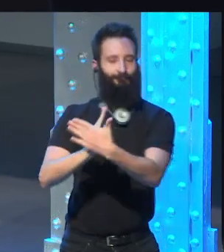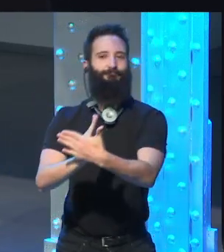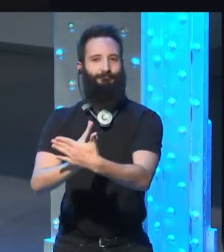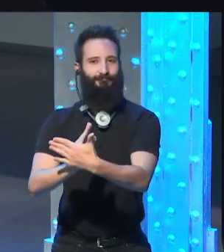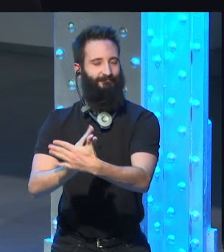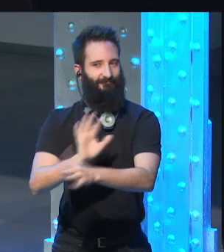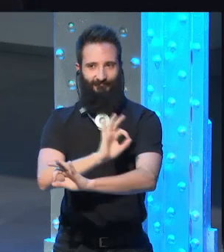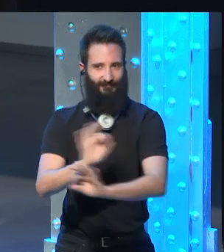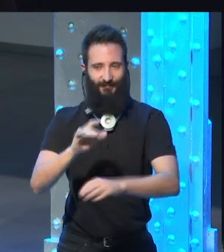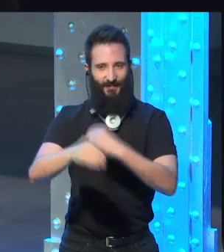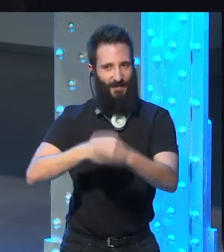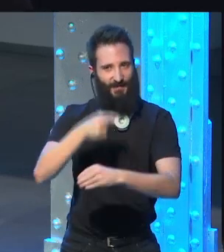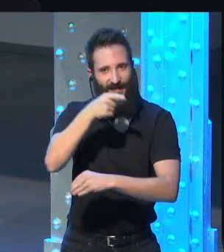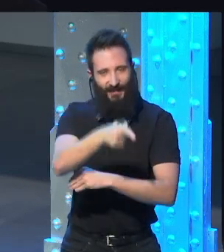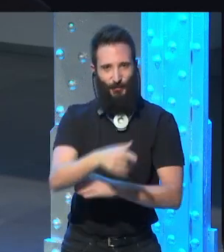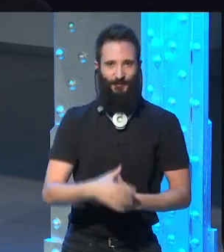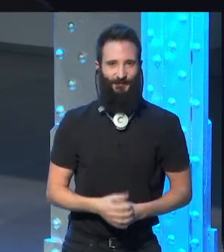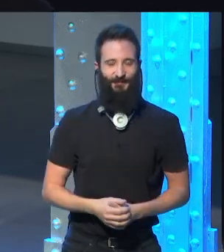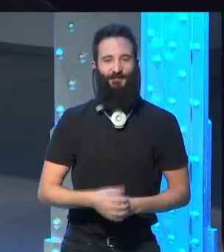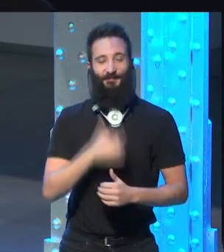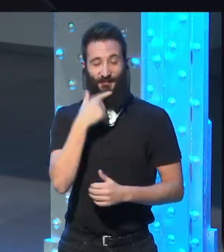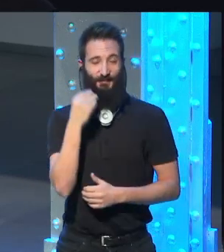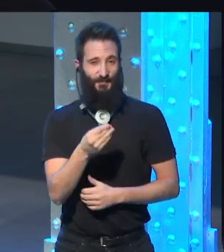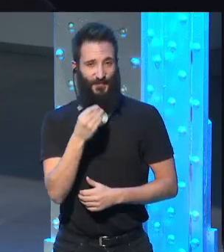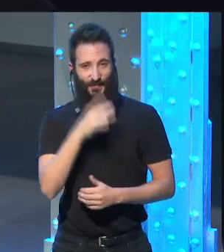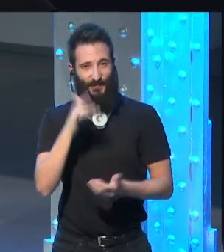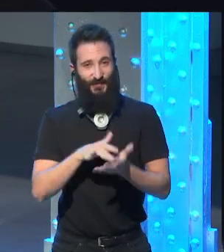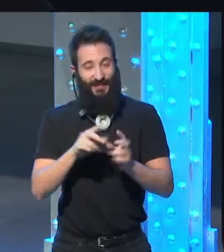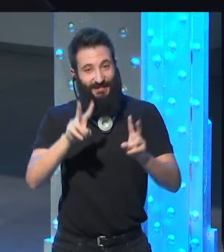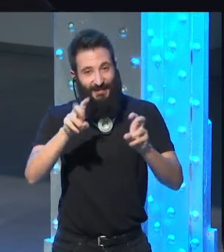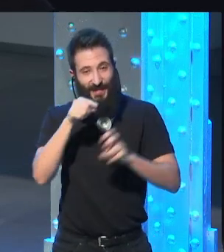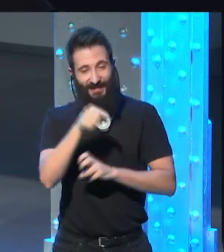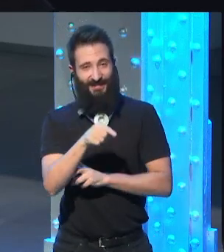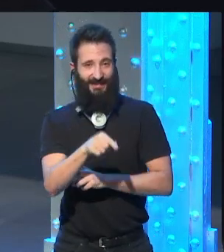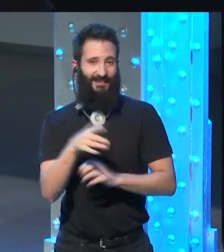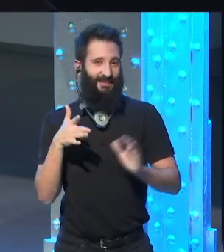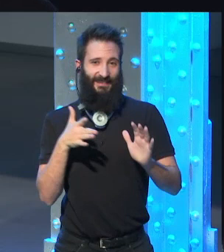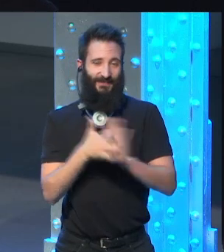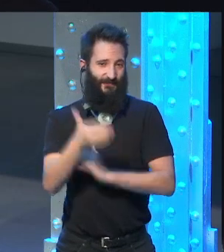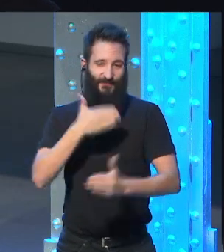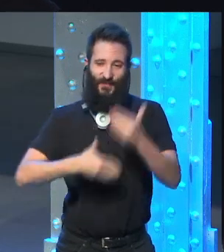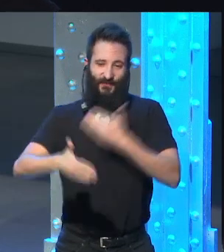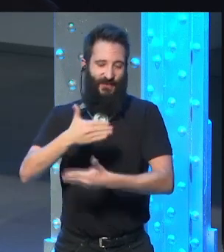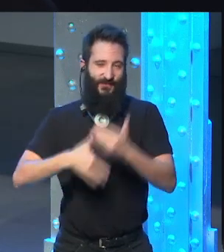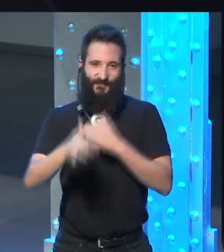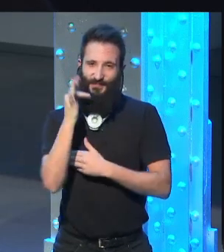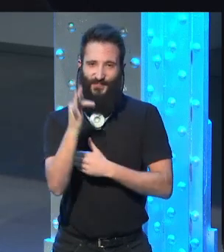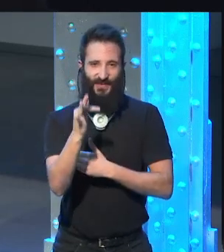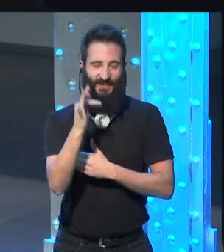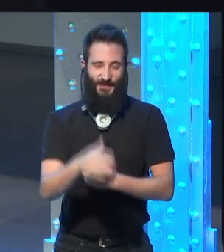y lo hiciste muy bien. Sí, o sea que en ese sentido yo creo que la colaboración fue muy buena,